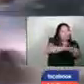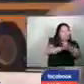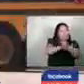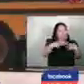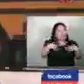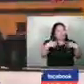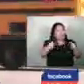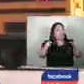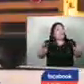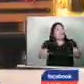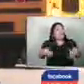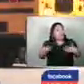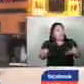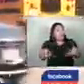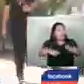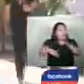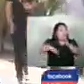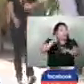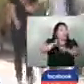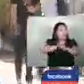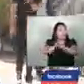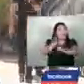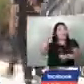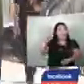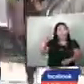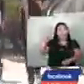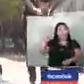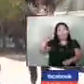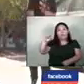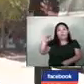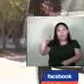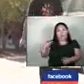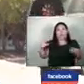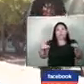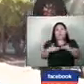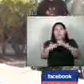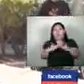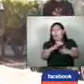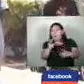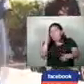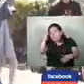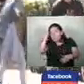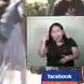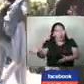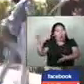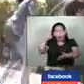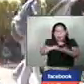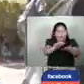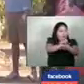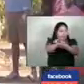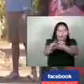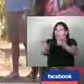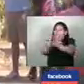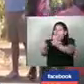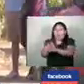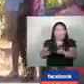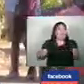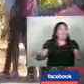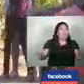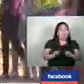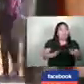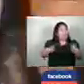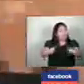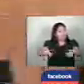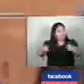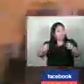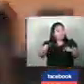sanidad ante el predominio de la variante Omicron. Sin embargo, se ha descartado volver a cerrar las aulas. La recomendación